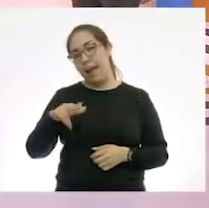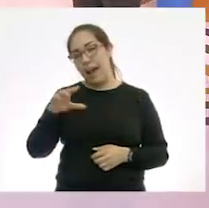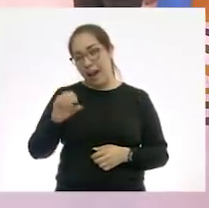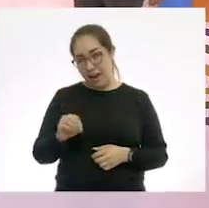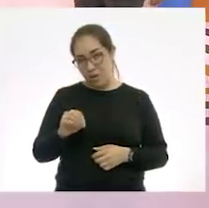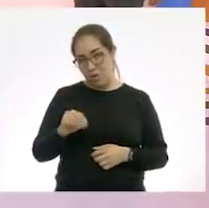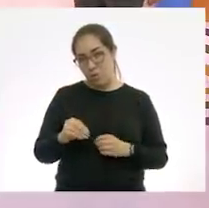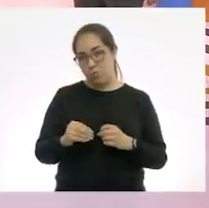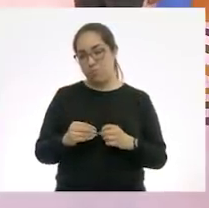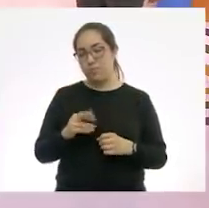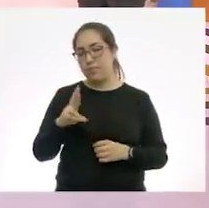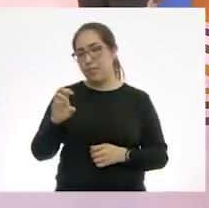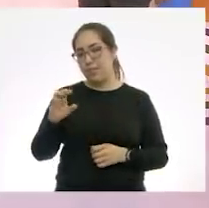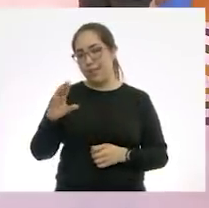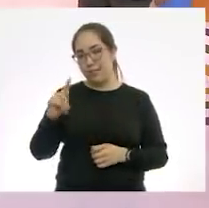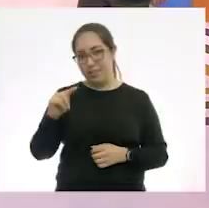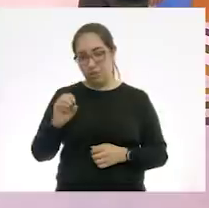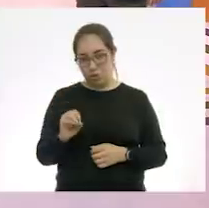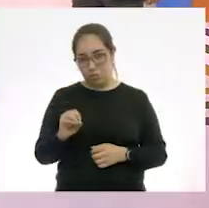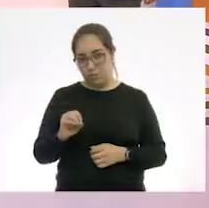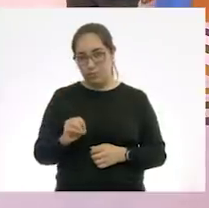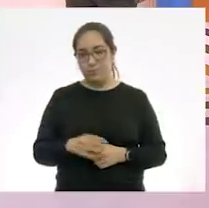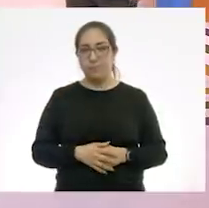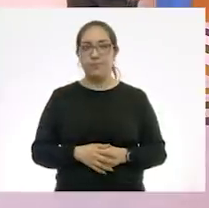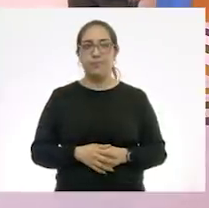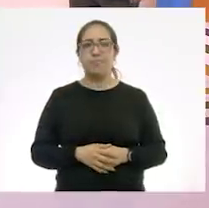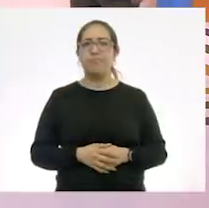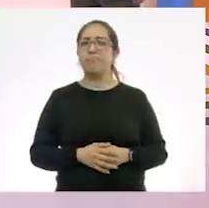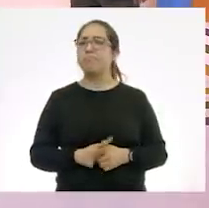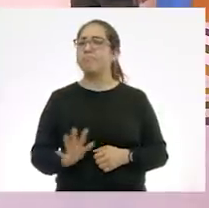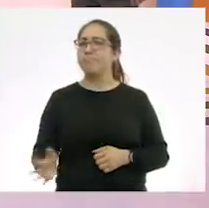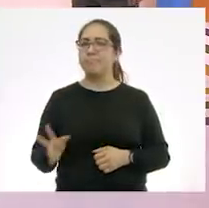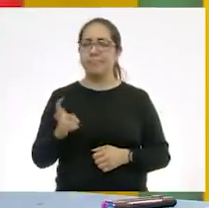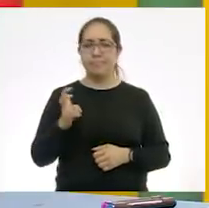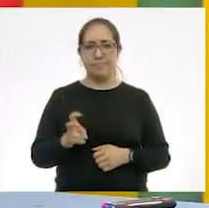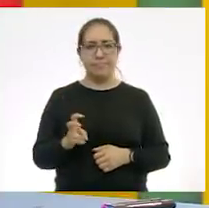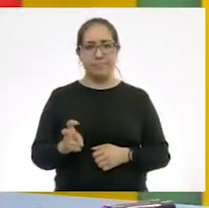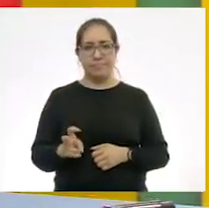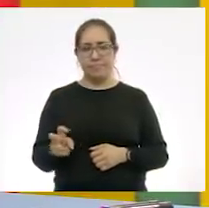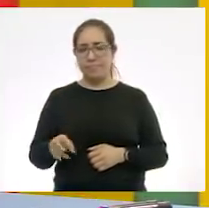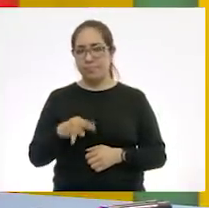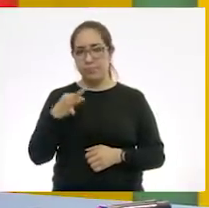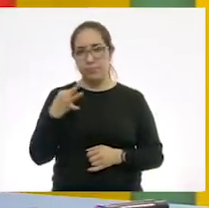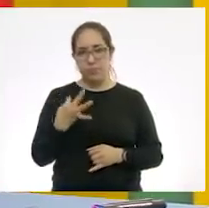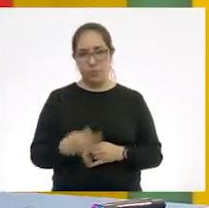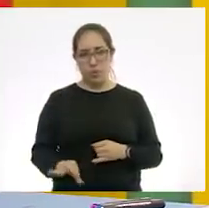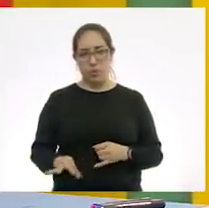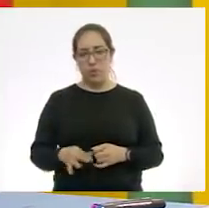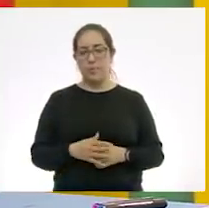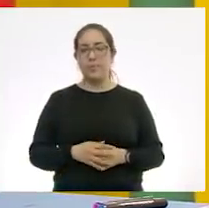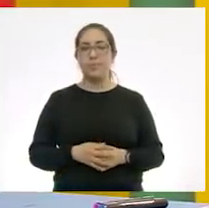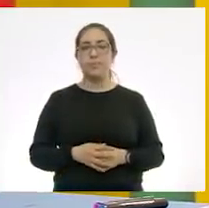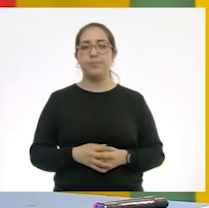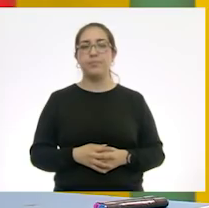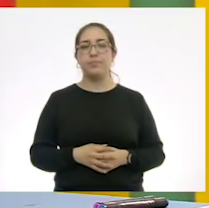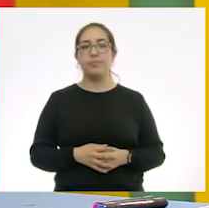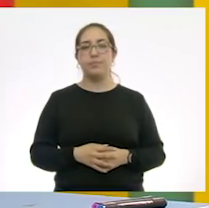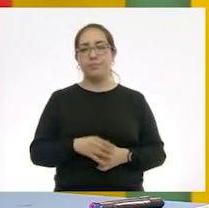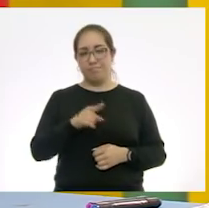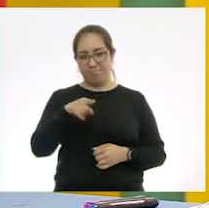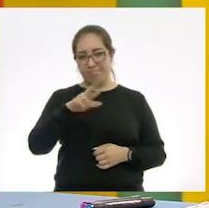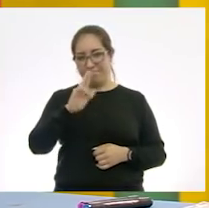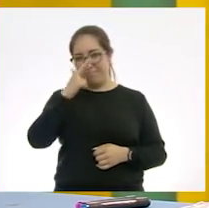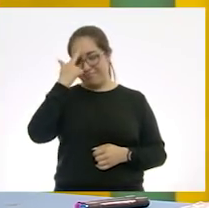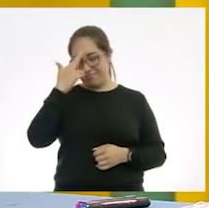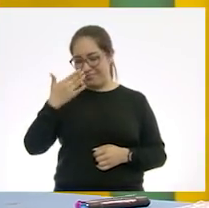estaba olvidando. Sí, se nos estaba olvidando. Y ese ya lo habíamos dicho, o ya lo habíamos visto más bien, el día que hablábamos acerca del